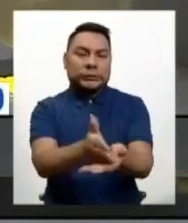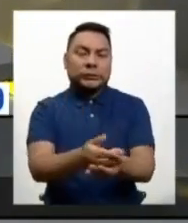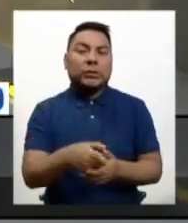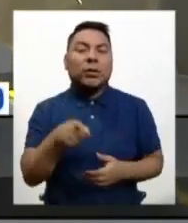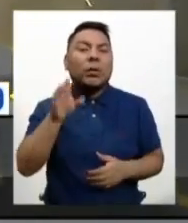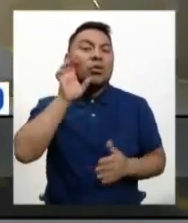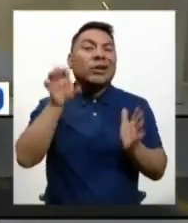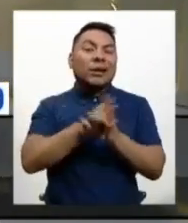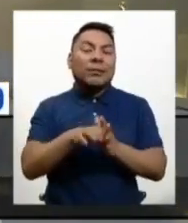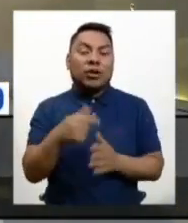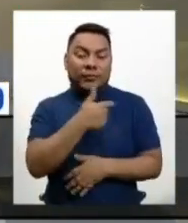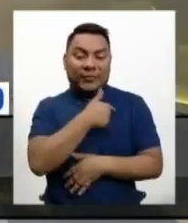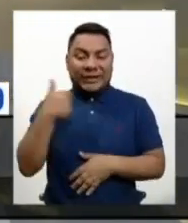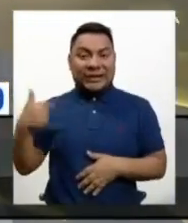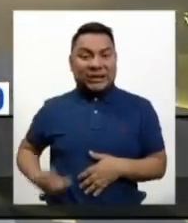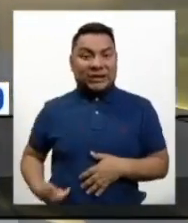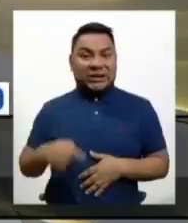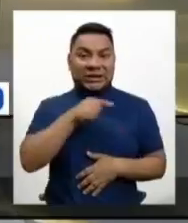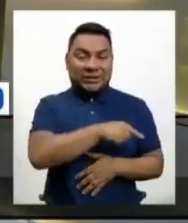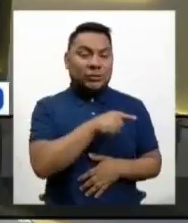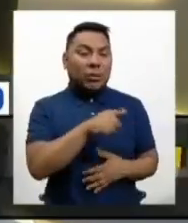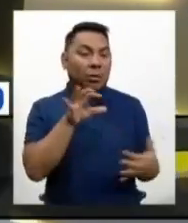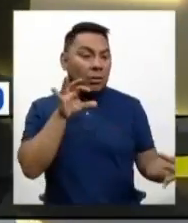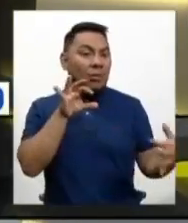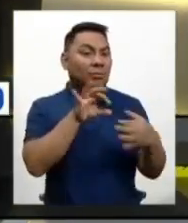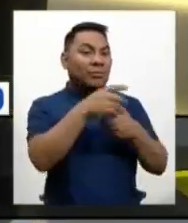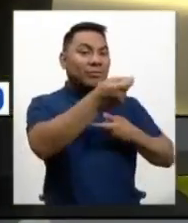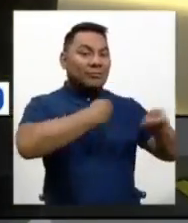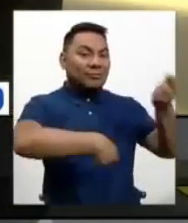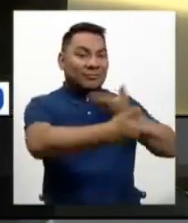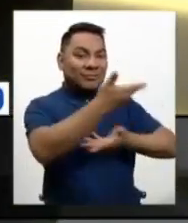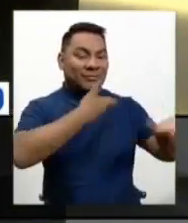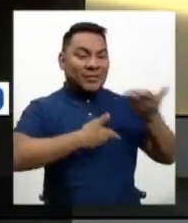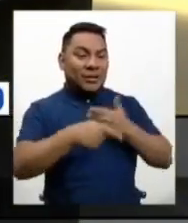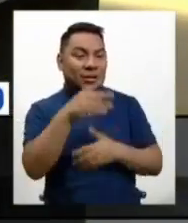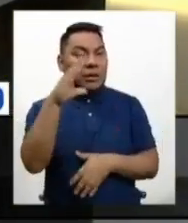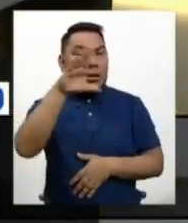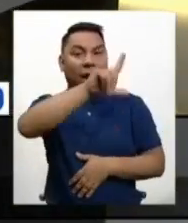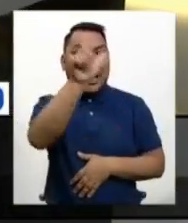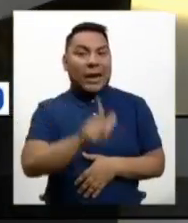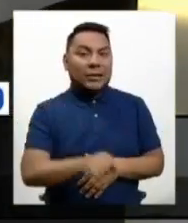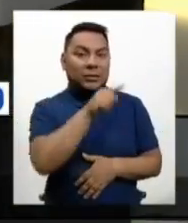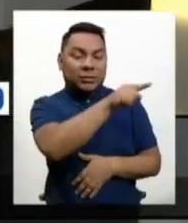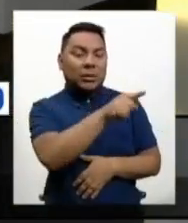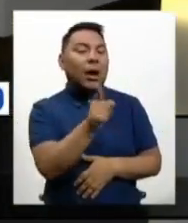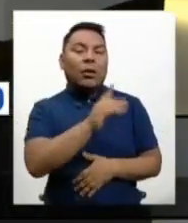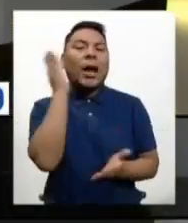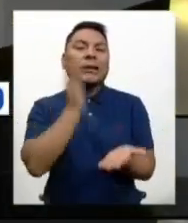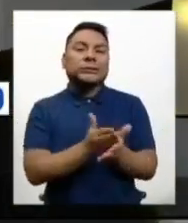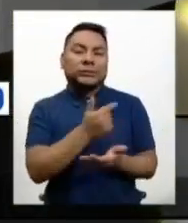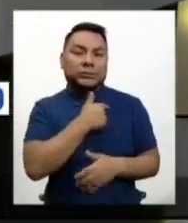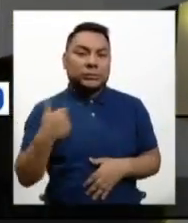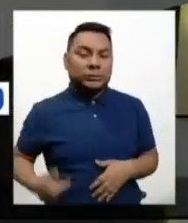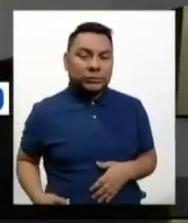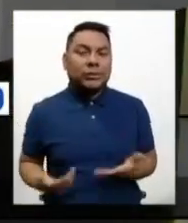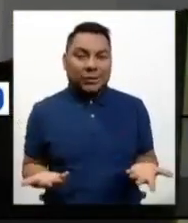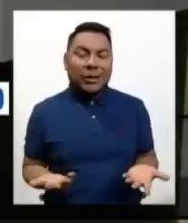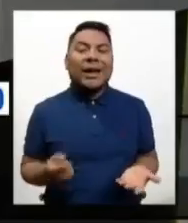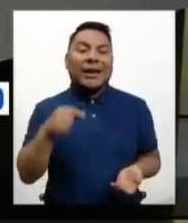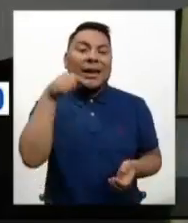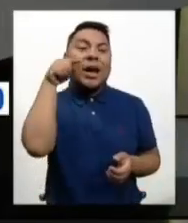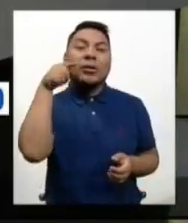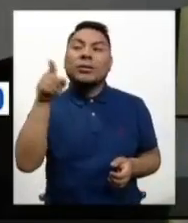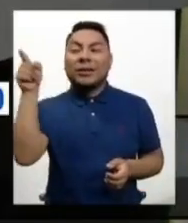ejemplo, que tengan negocios con Corea del Norte. Y no solo sanciones directas, sino incluso indirectas. Por ejemplo, impedirles,